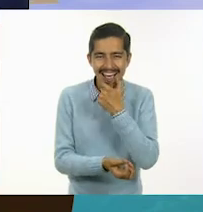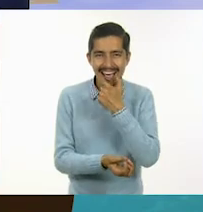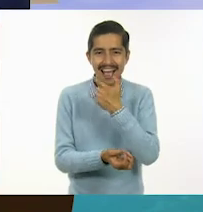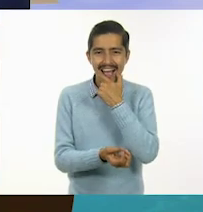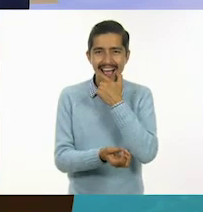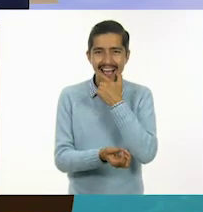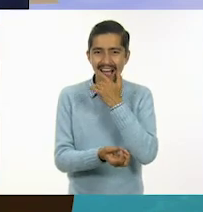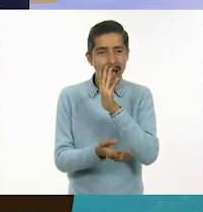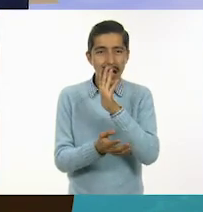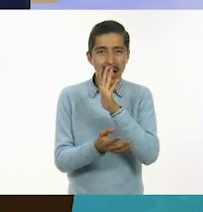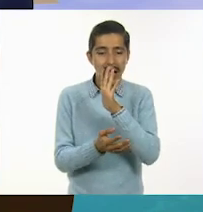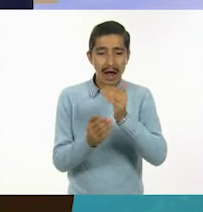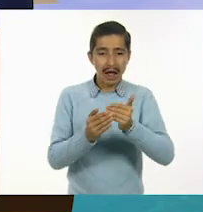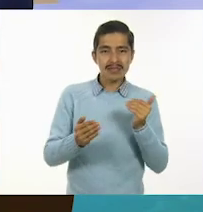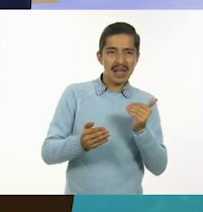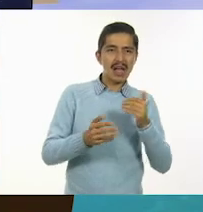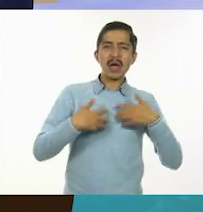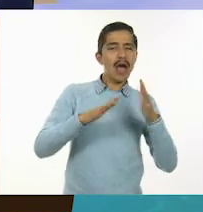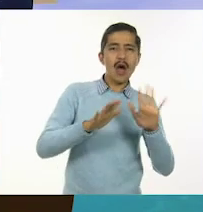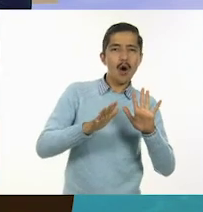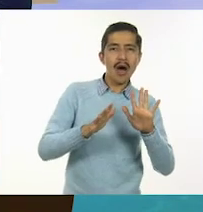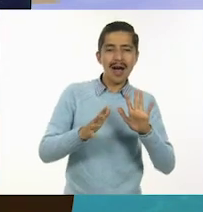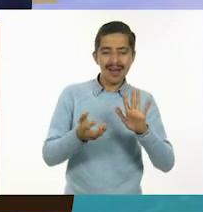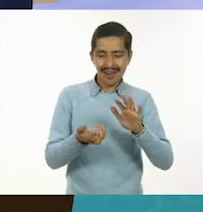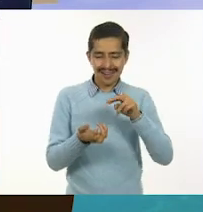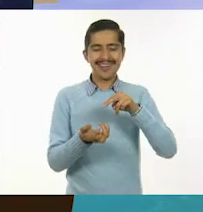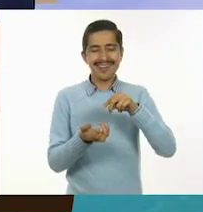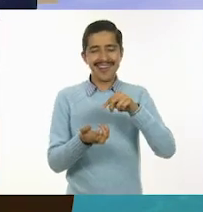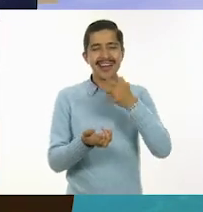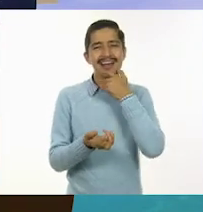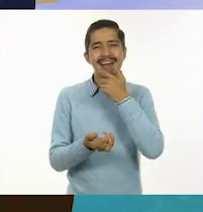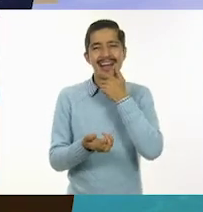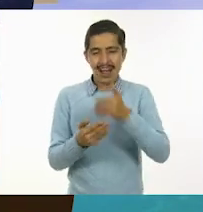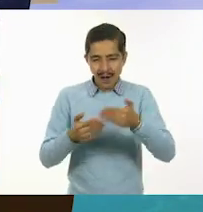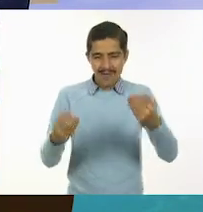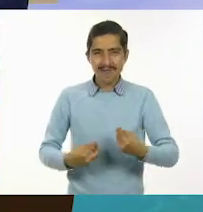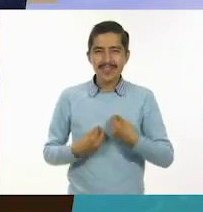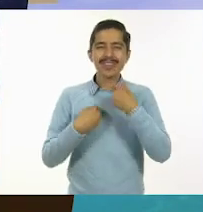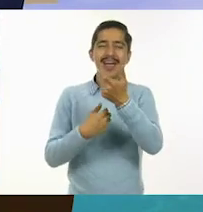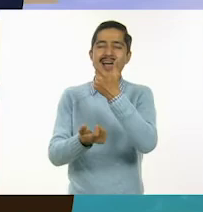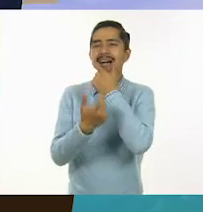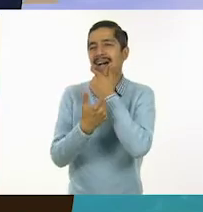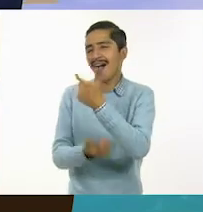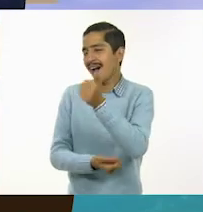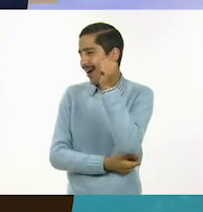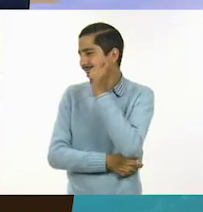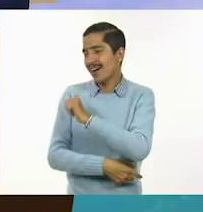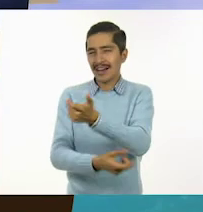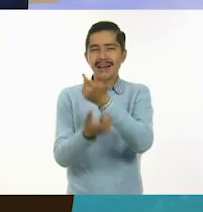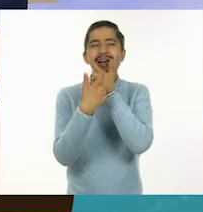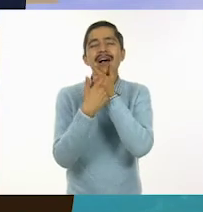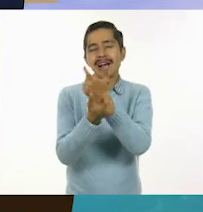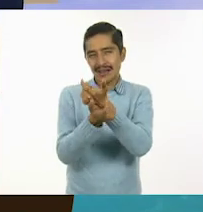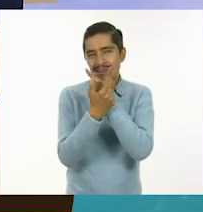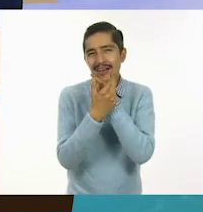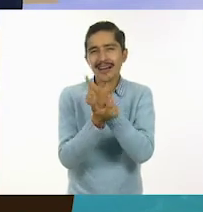de reaccionar. Su vida ahora era muy feliz y por eso reía y reía.